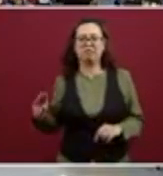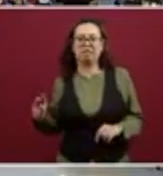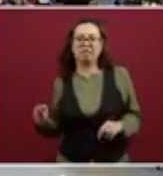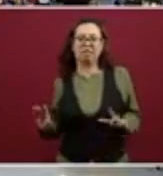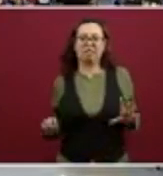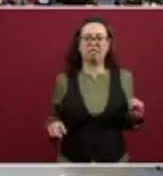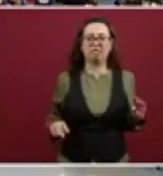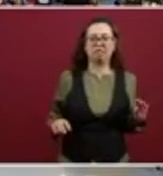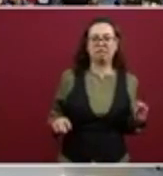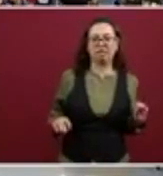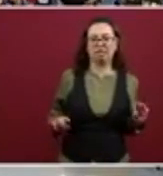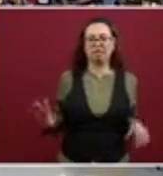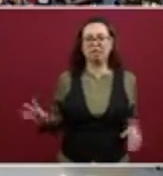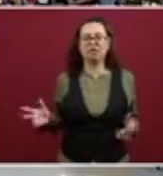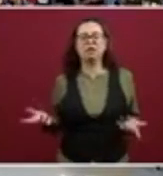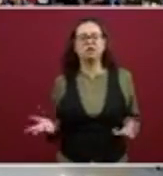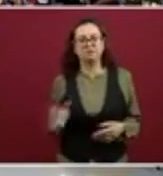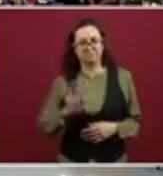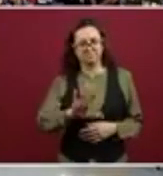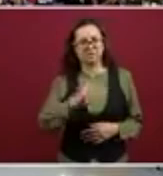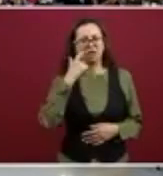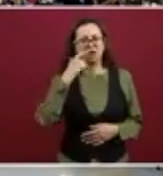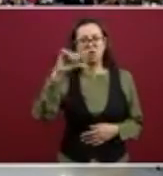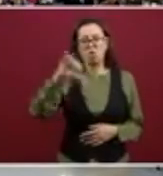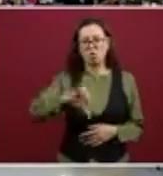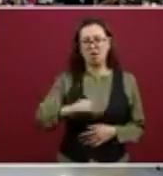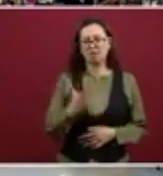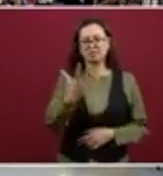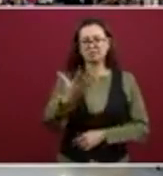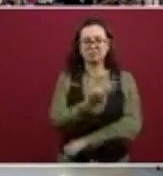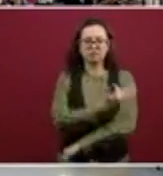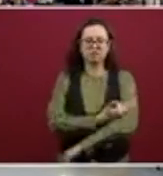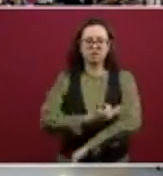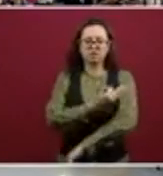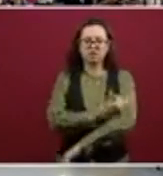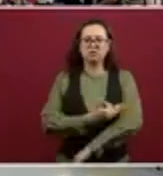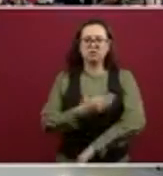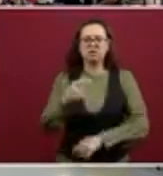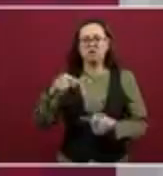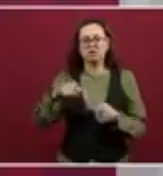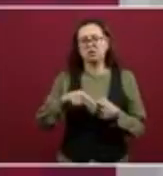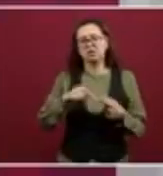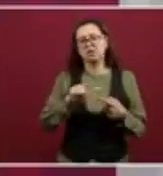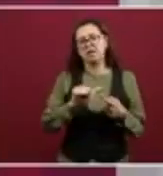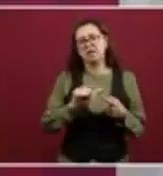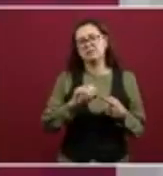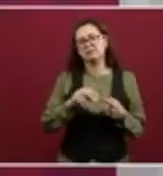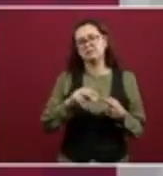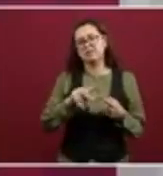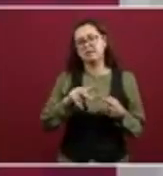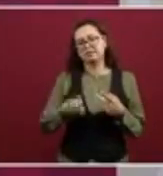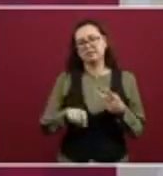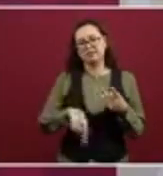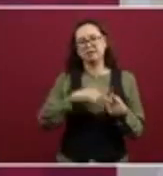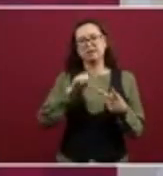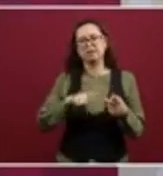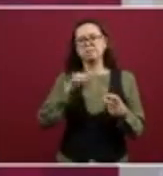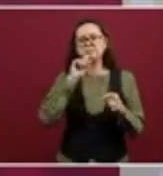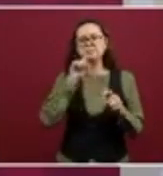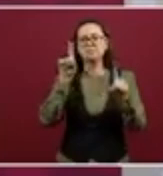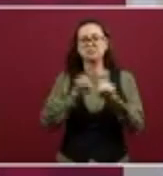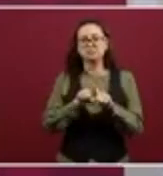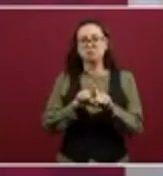vienen a las 5 de la tarde hoy la CENTE y también a las 5 de la tarde